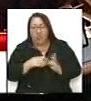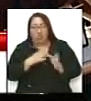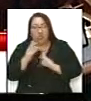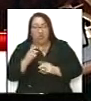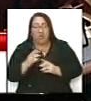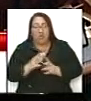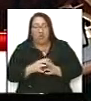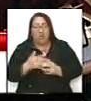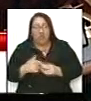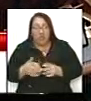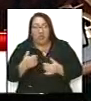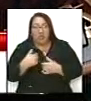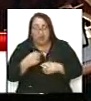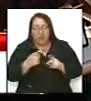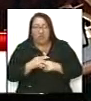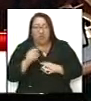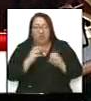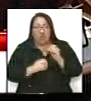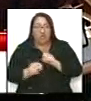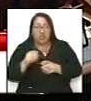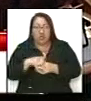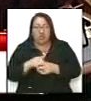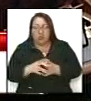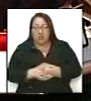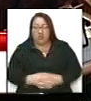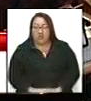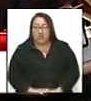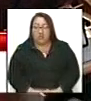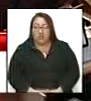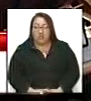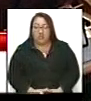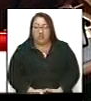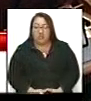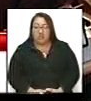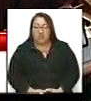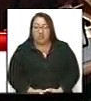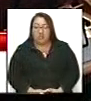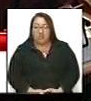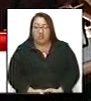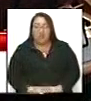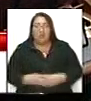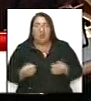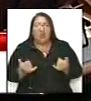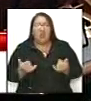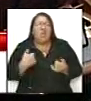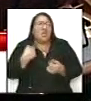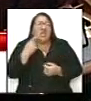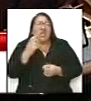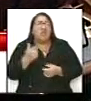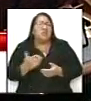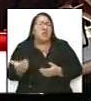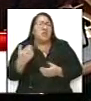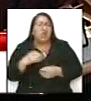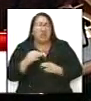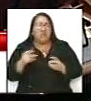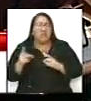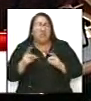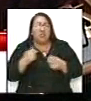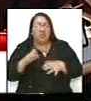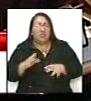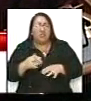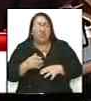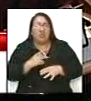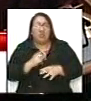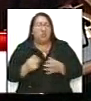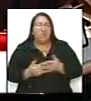1, ya hemos tenido organismos electorales. ¿De qué estamos hablando? ¿Por qué ahorita creemos traer a la mesa un debate como si